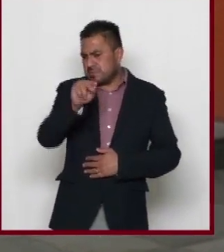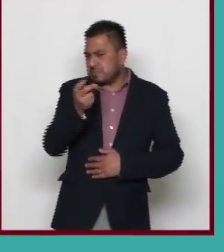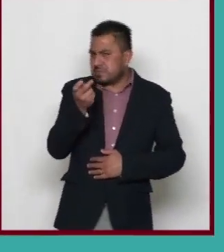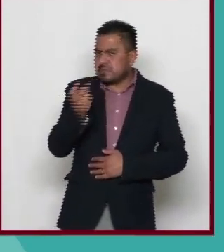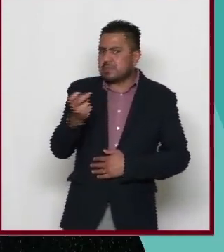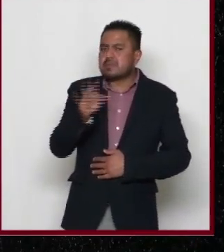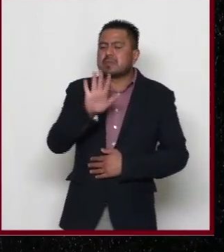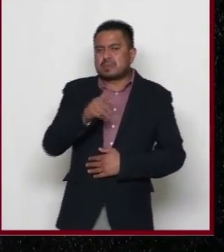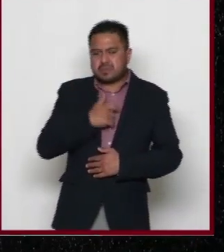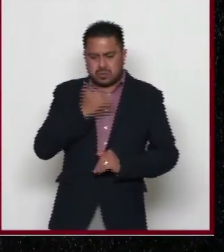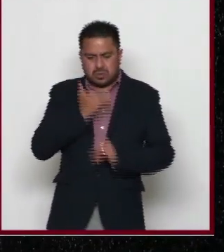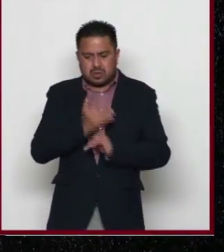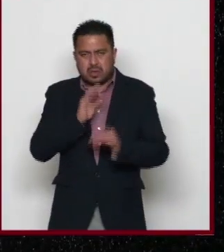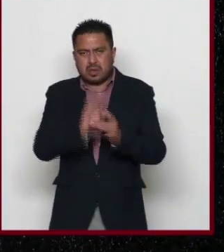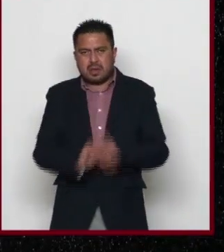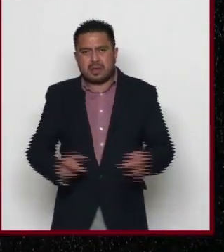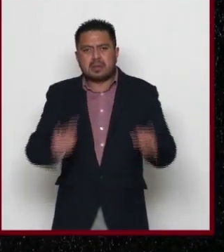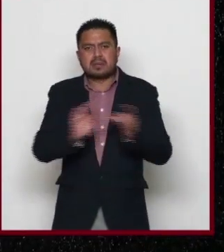explicártelo.